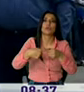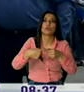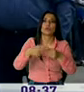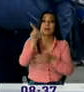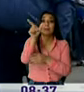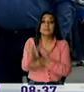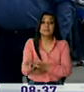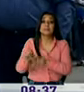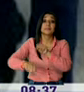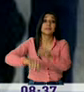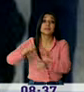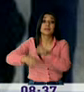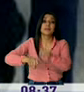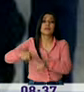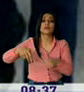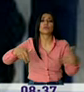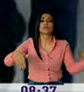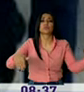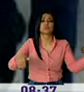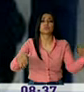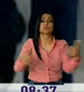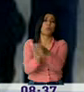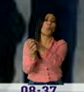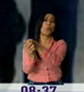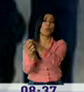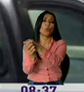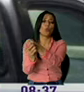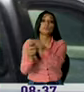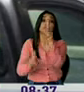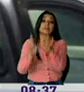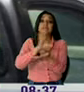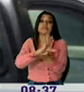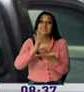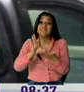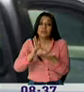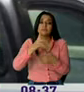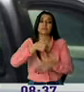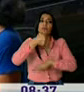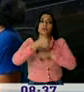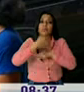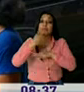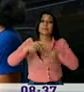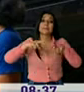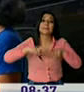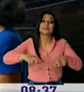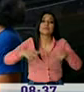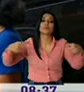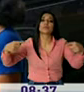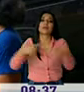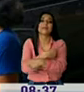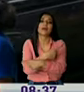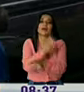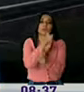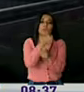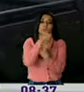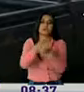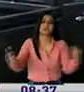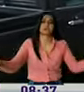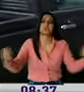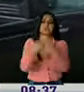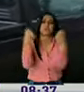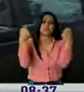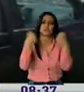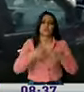viajaba en su bicicleta. Según testigos y las primeras investigaciones, se encontraba, por lo que se produce el choque frontal excéntrico.